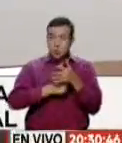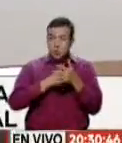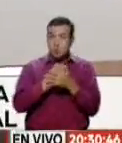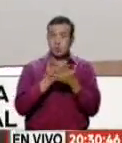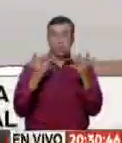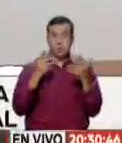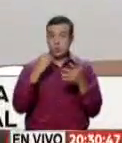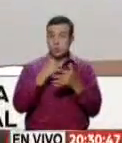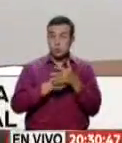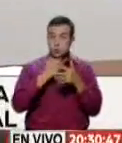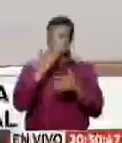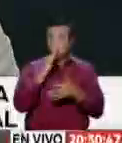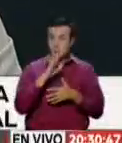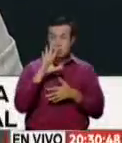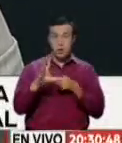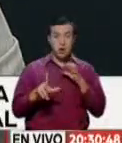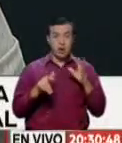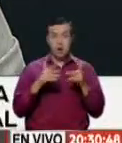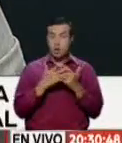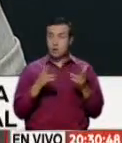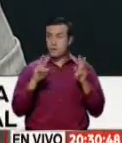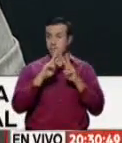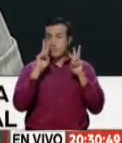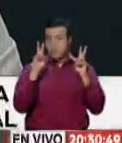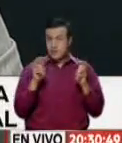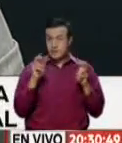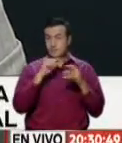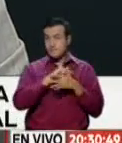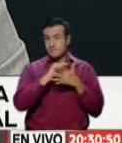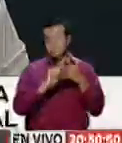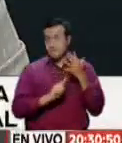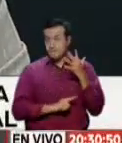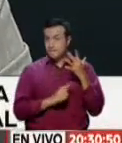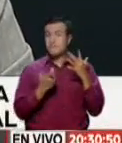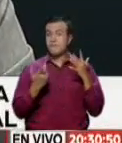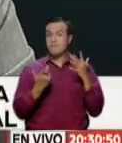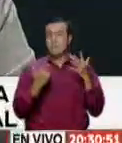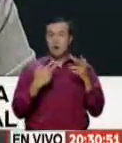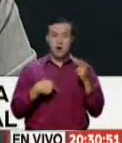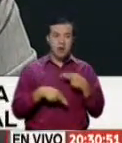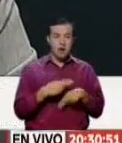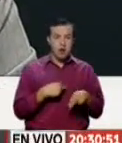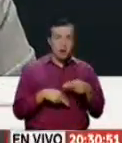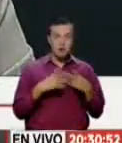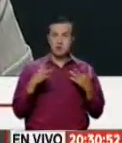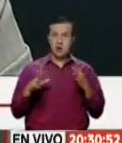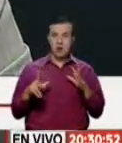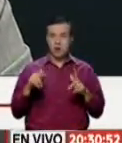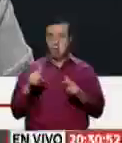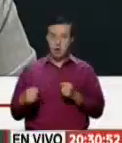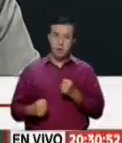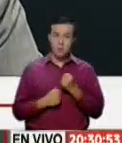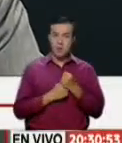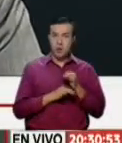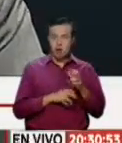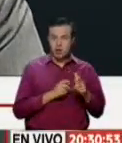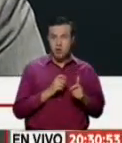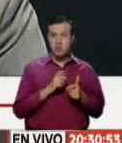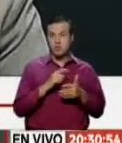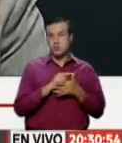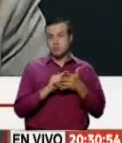organizado y el combate a la corrupción. En relación a estos delitos como peculado, cohecho,